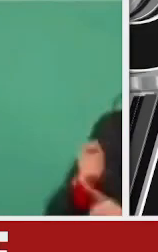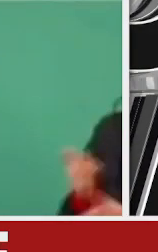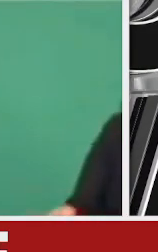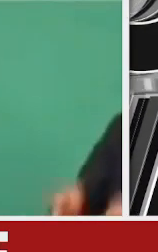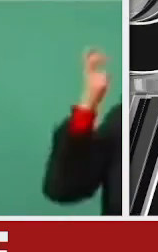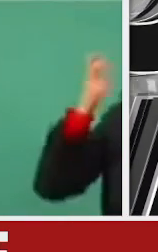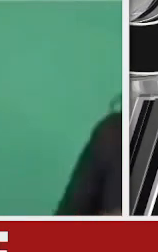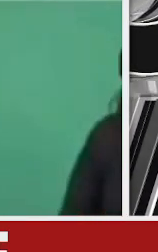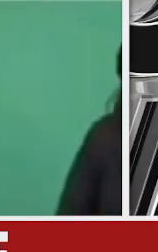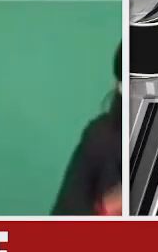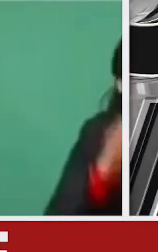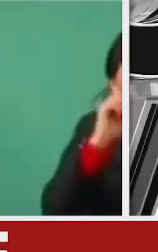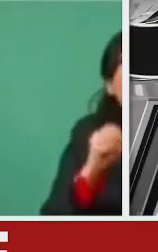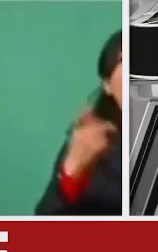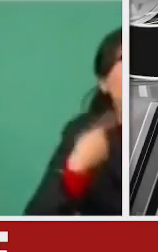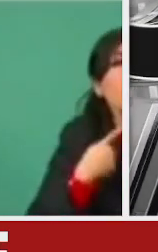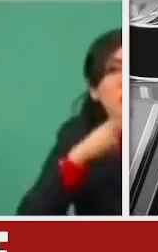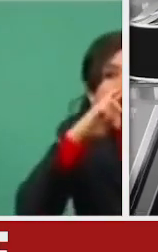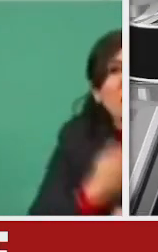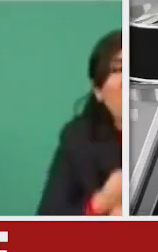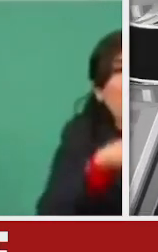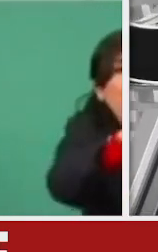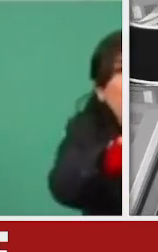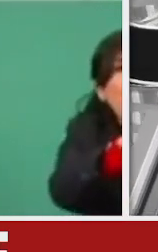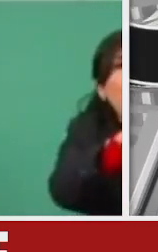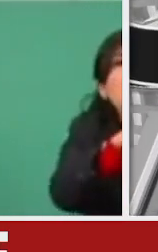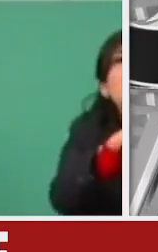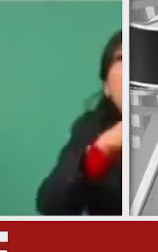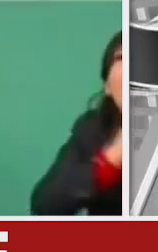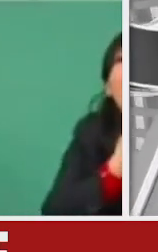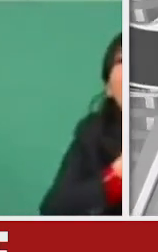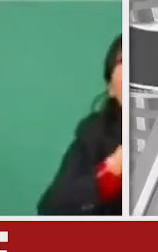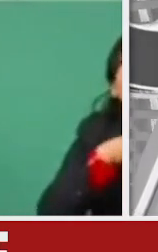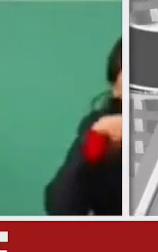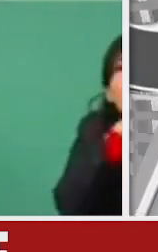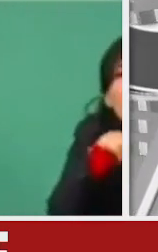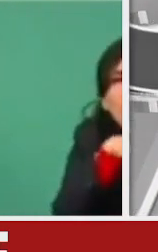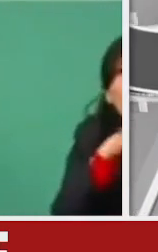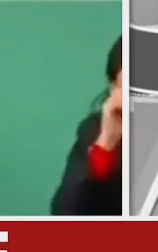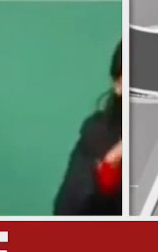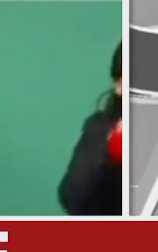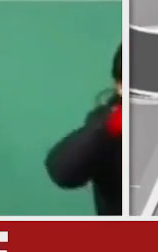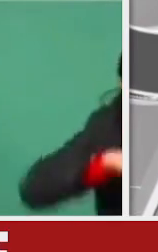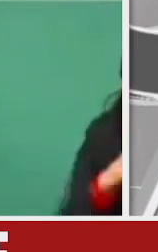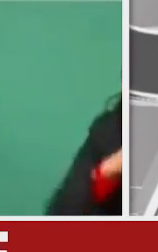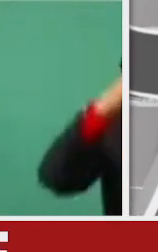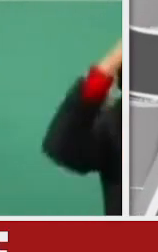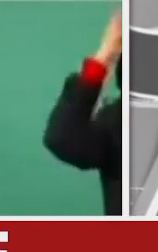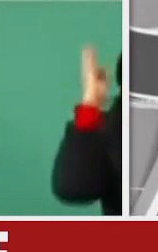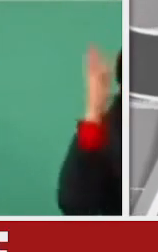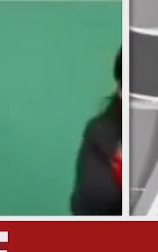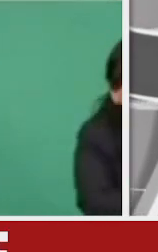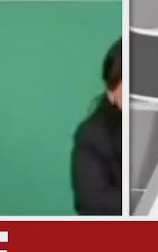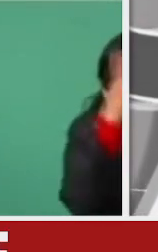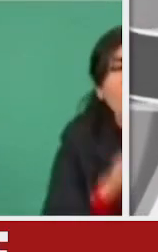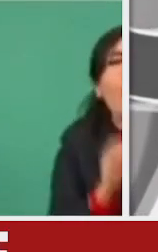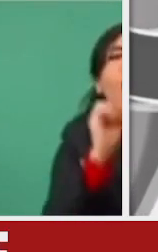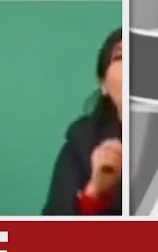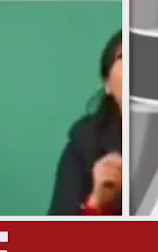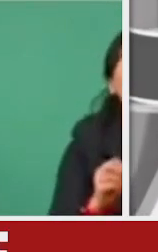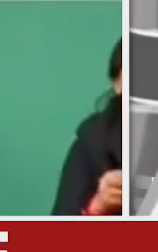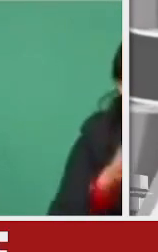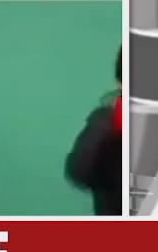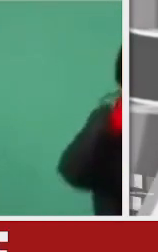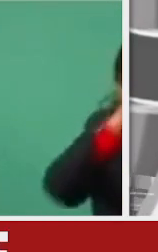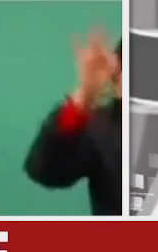una gallina cabo la ropa extendida en el patio